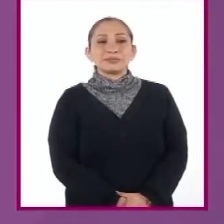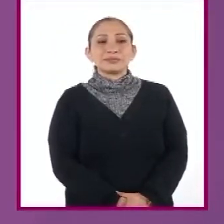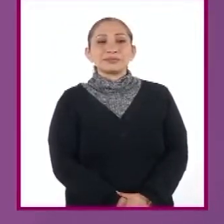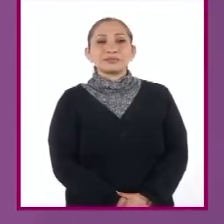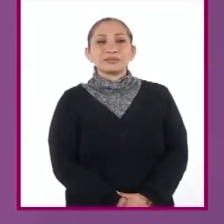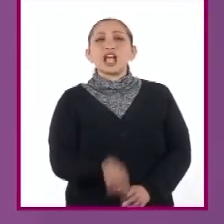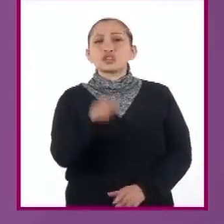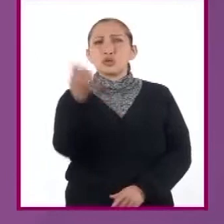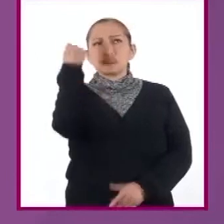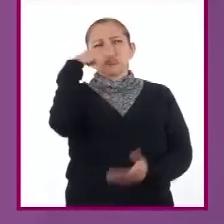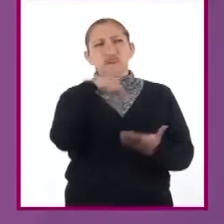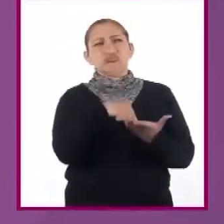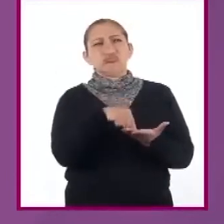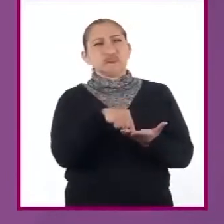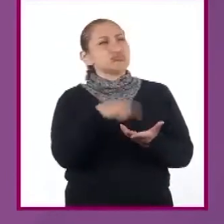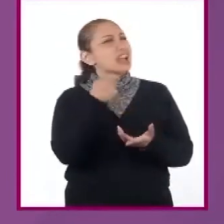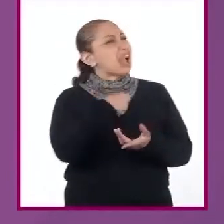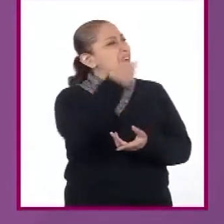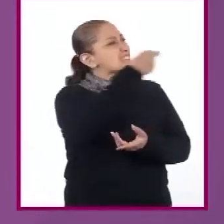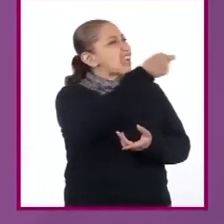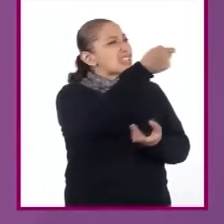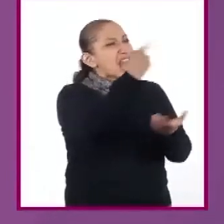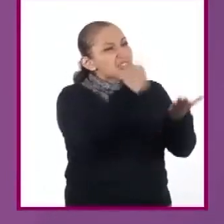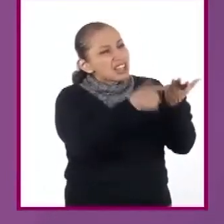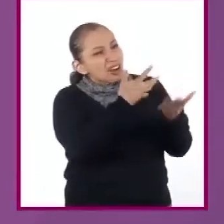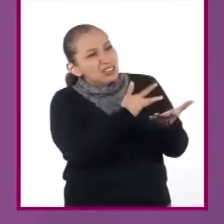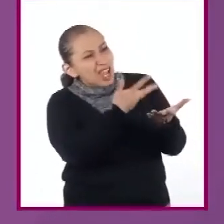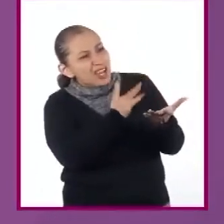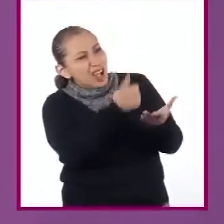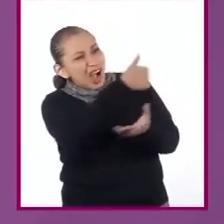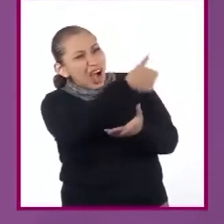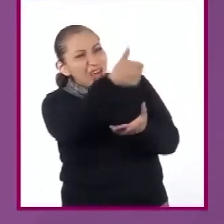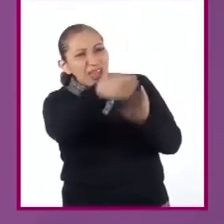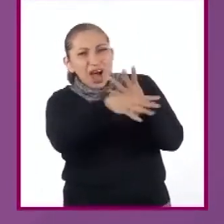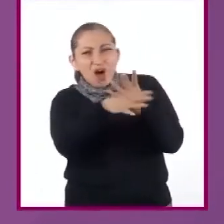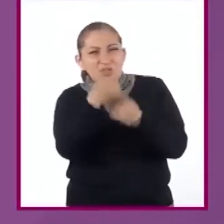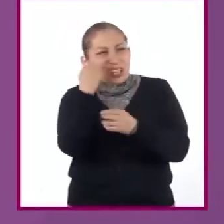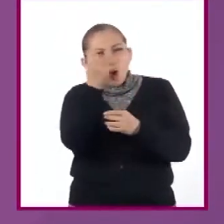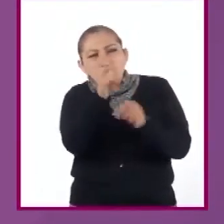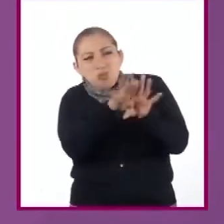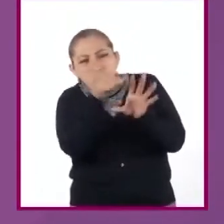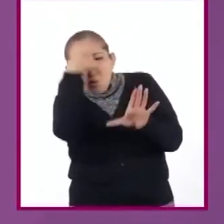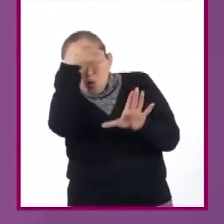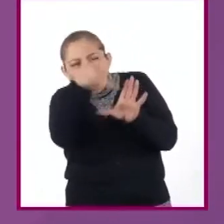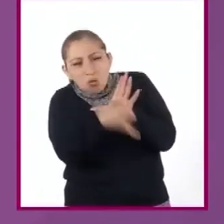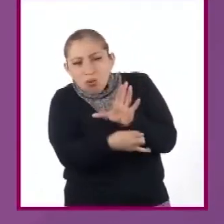¿Te has preguntado de qué está hecho todo lo que nos rodea?